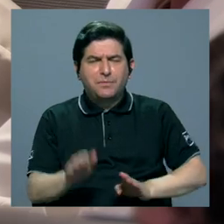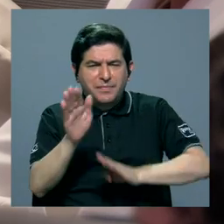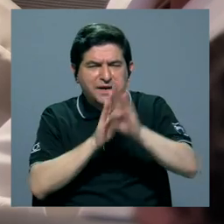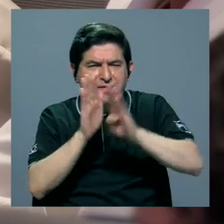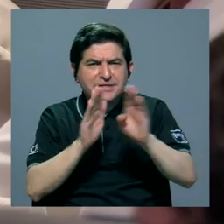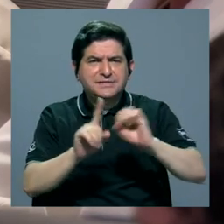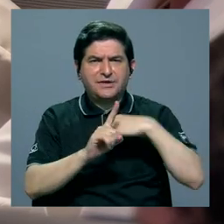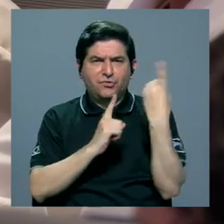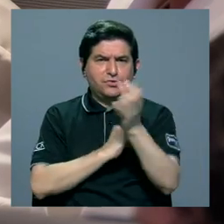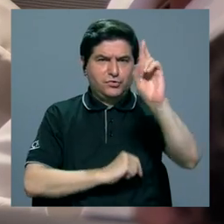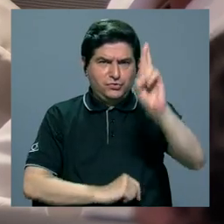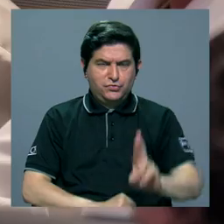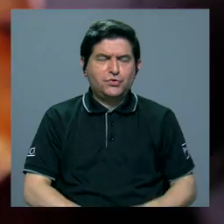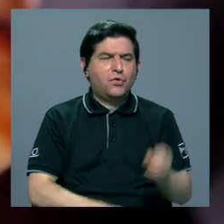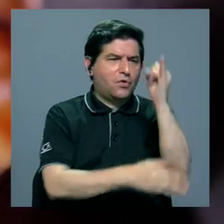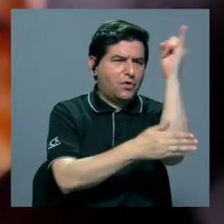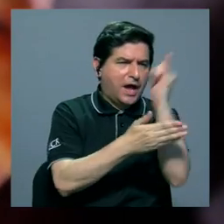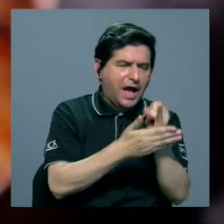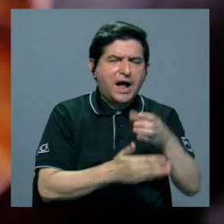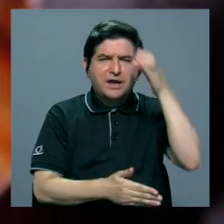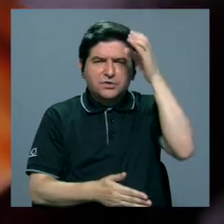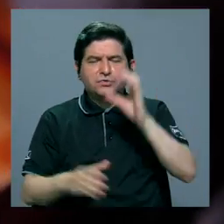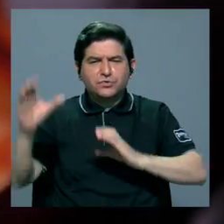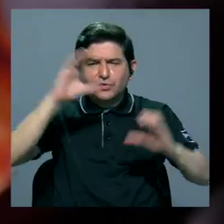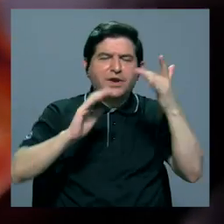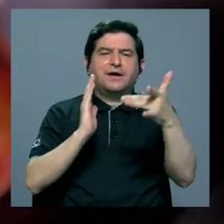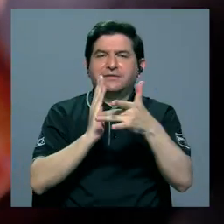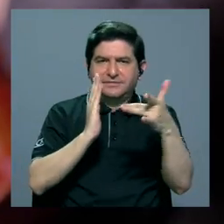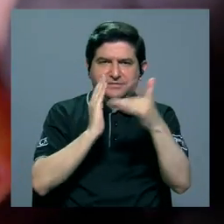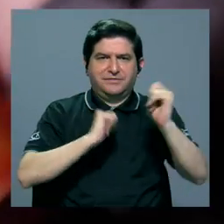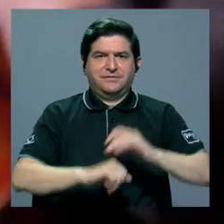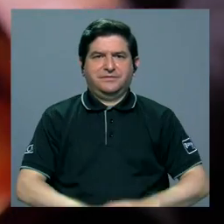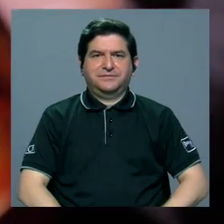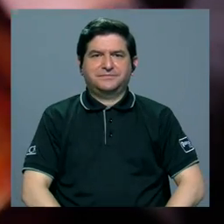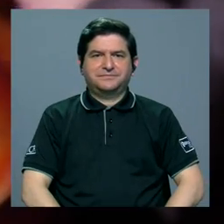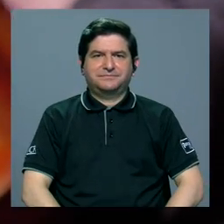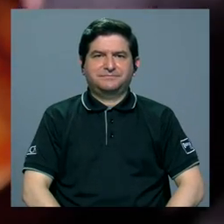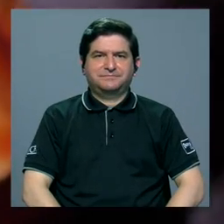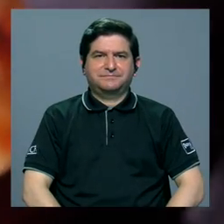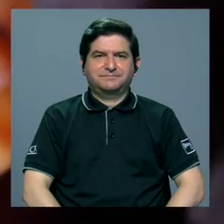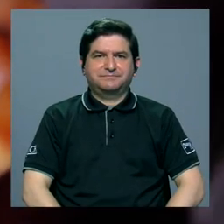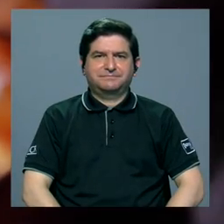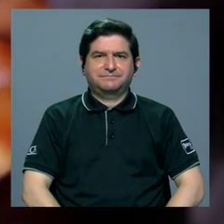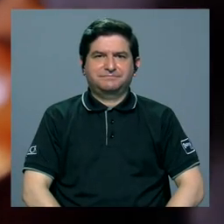influencia que ha tenido en el desarrollo y la sociedad costarricense en arte, cultura, ciencia y tecnología.